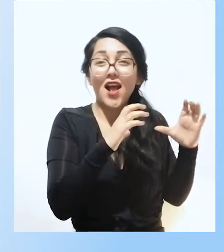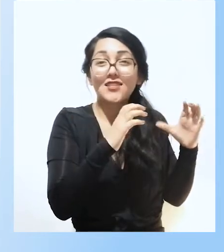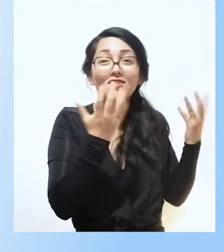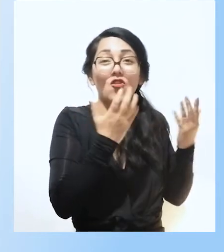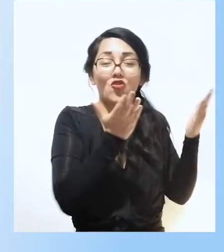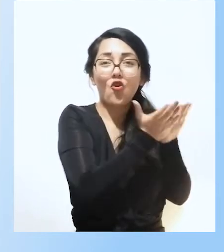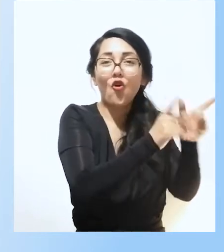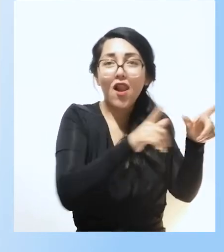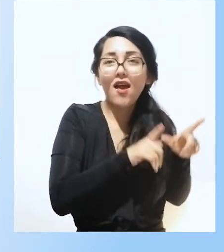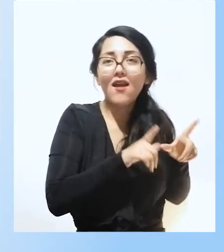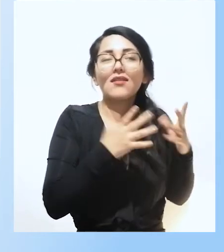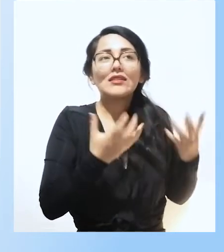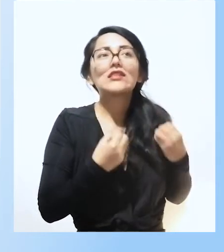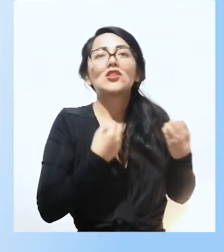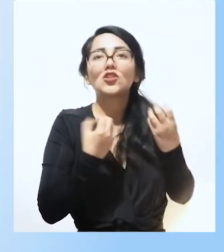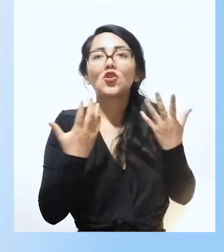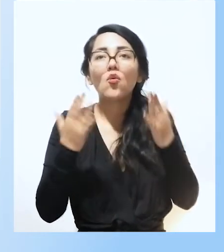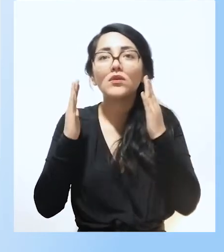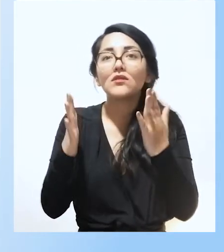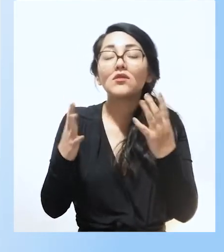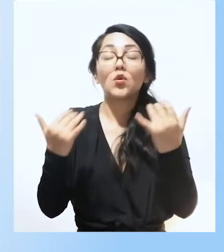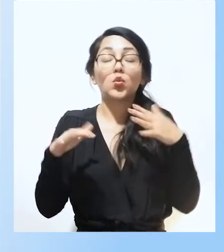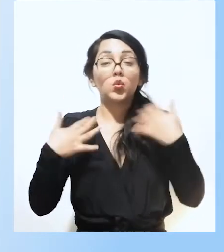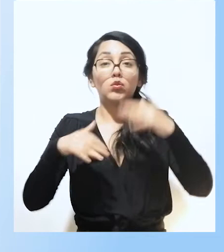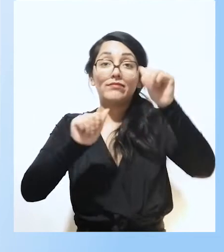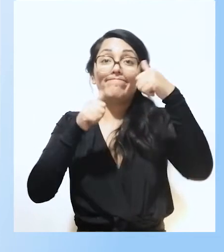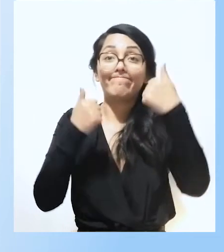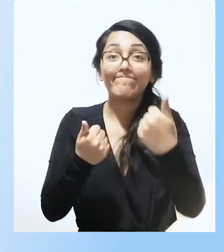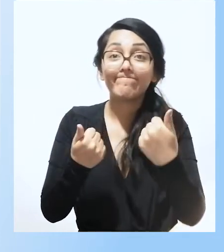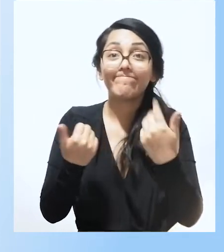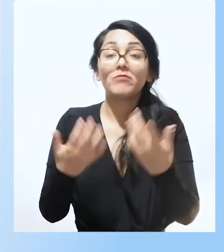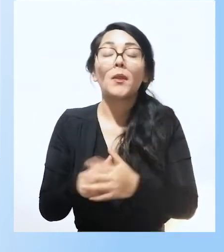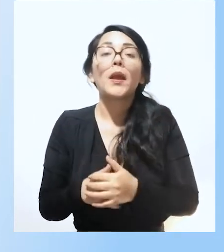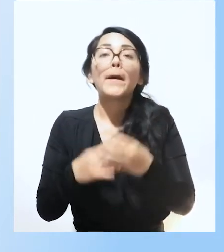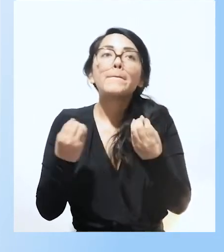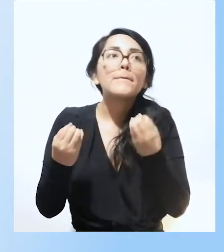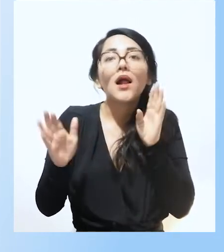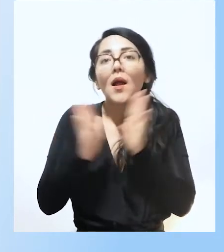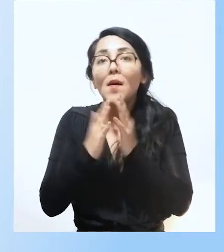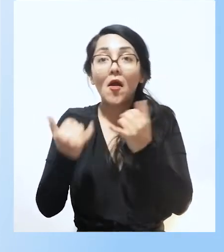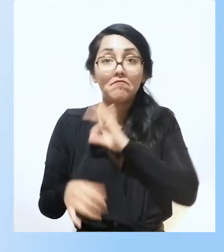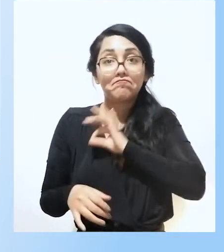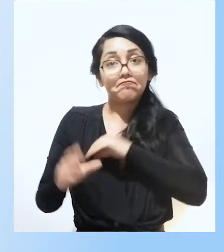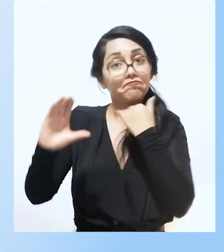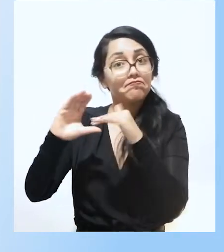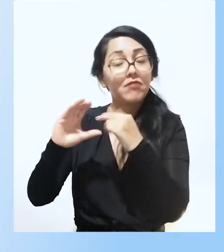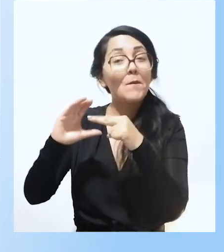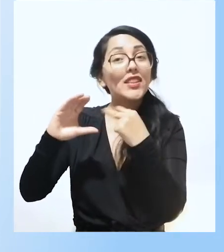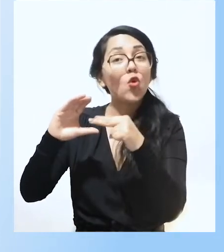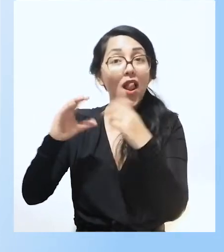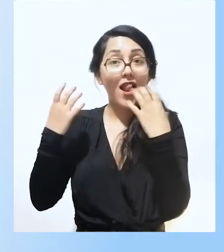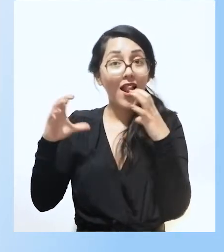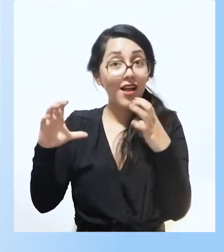educativa. De esta manera nos plantea desafíos para implementar modalidades alternas como la educación virtual y desarrollar e